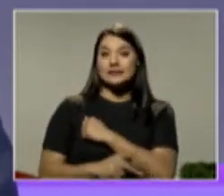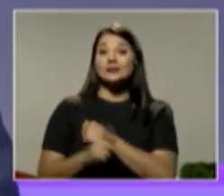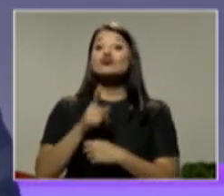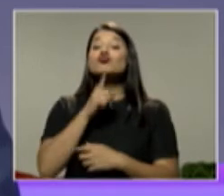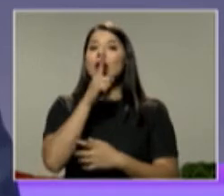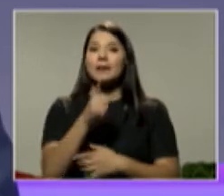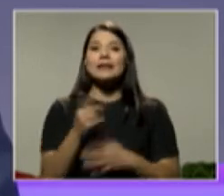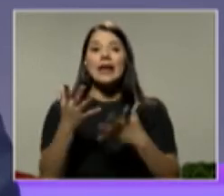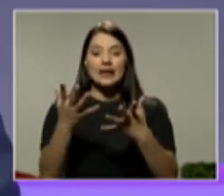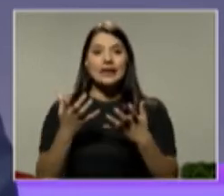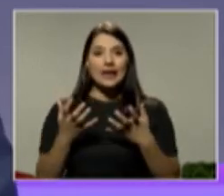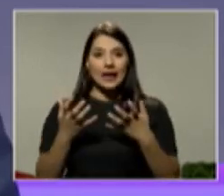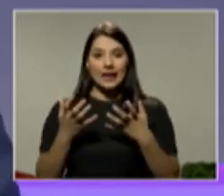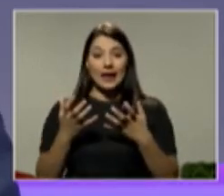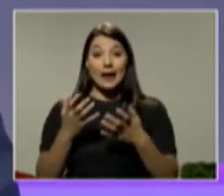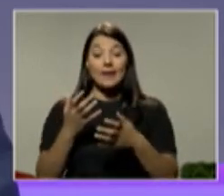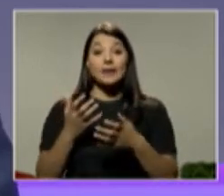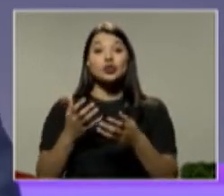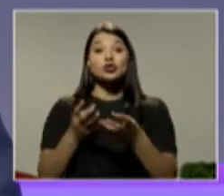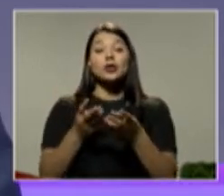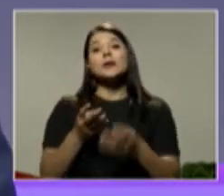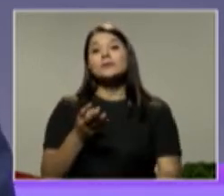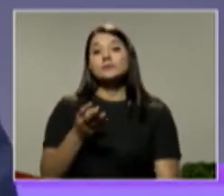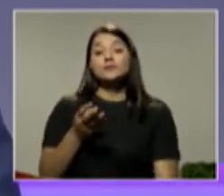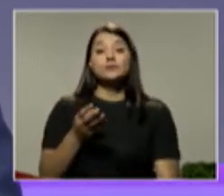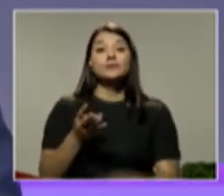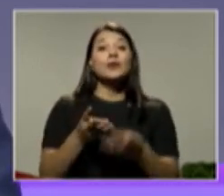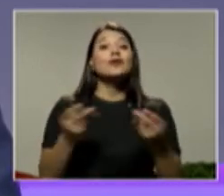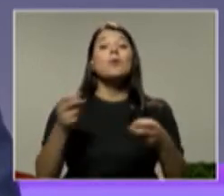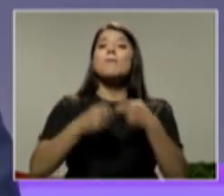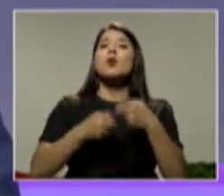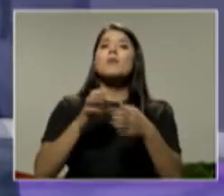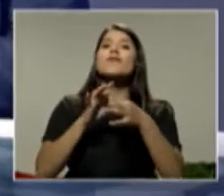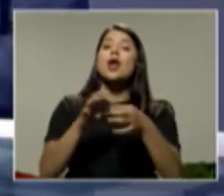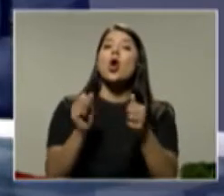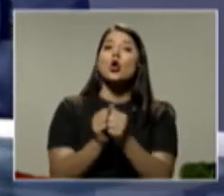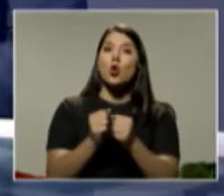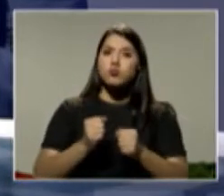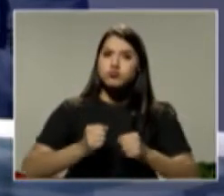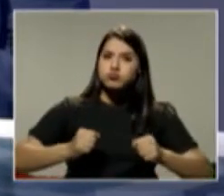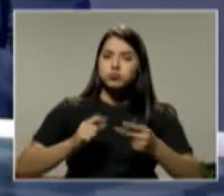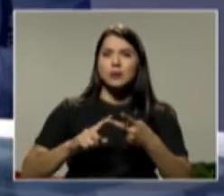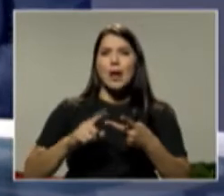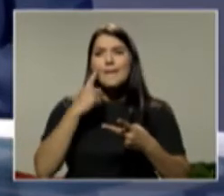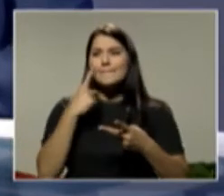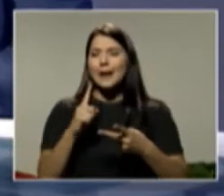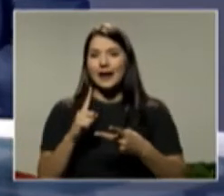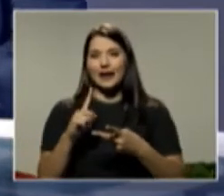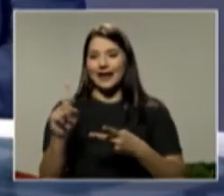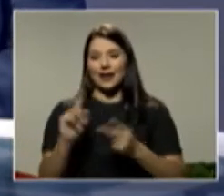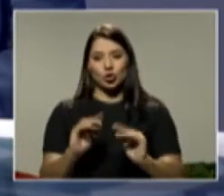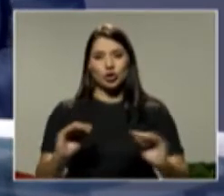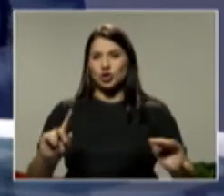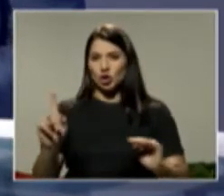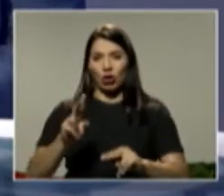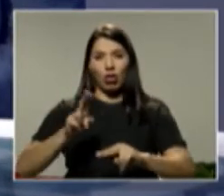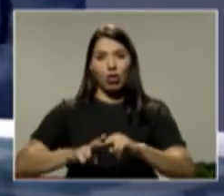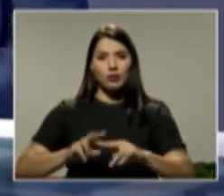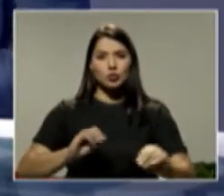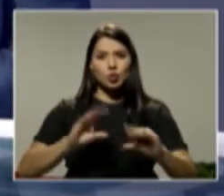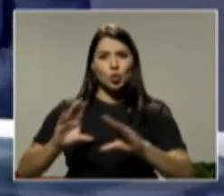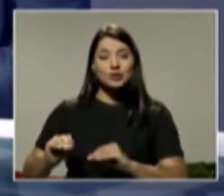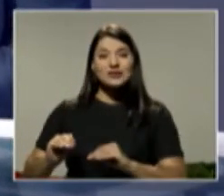realmente superar sus problemas de obesidad, de inactividad física en los niños, hay que enseñarles a ellos que